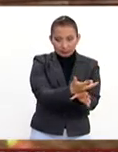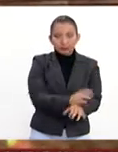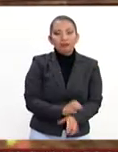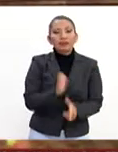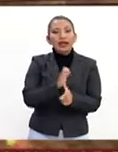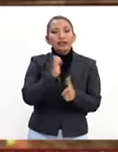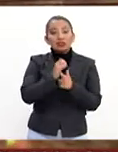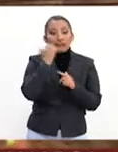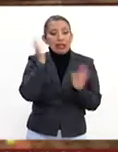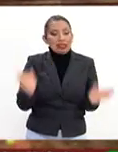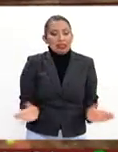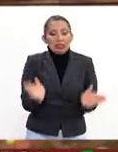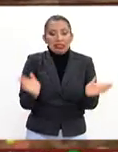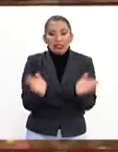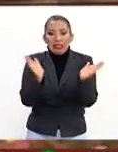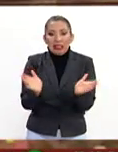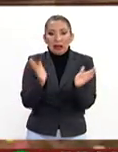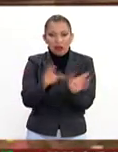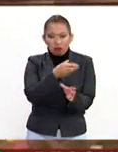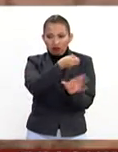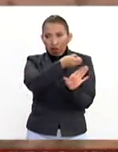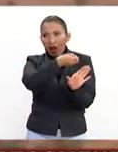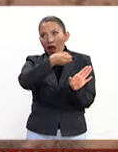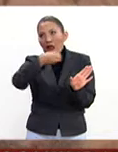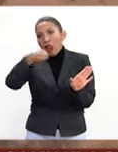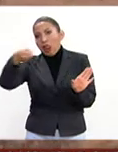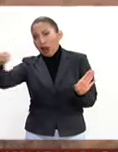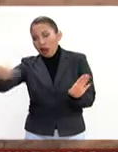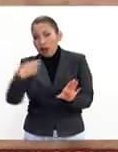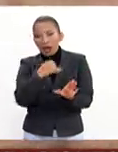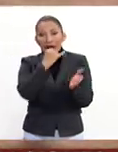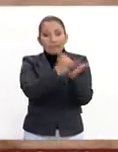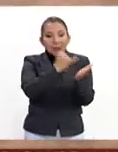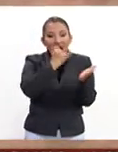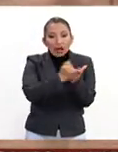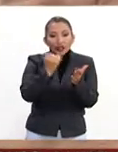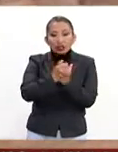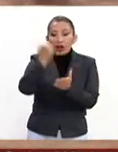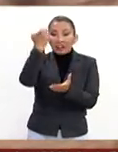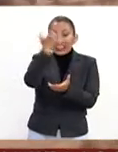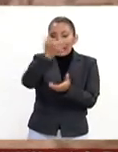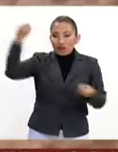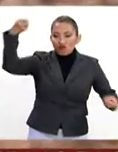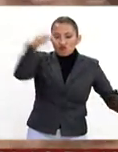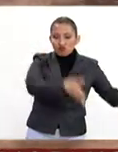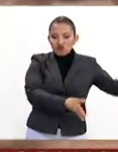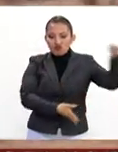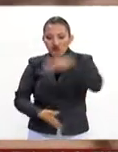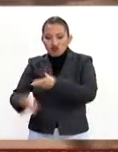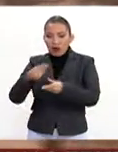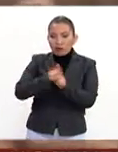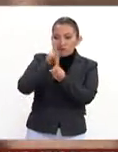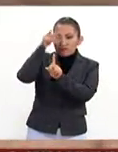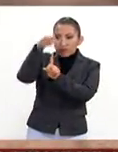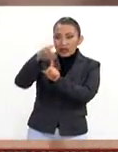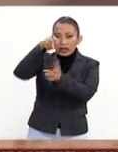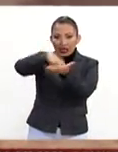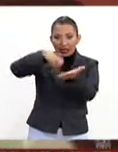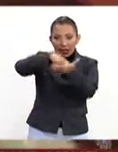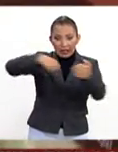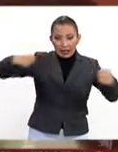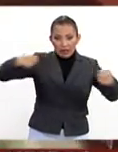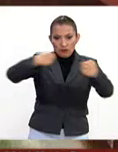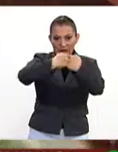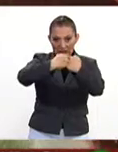lo que se promueve es un nombre completo larguísimo, es un impuesto al flujo de dinero con base destino y con ajuste